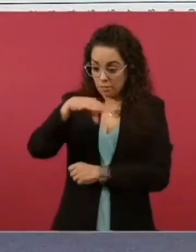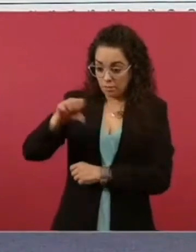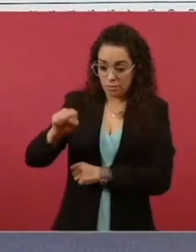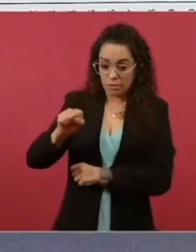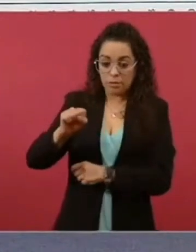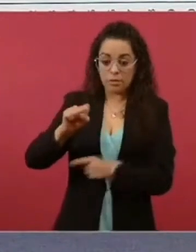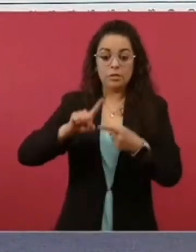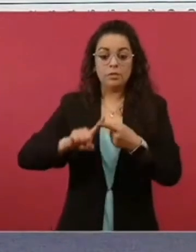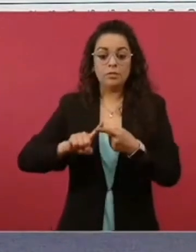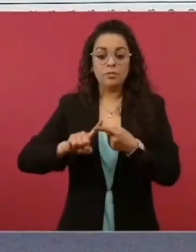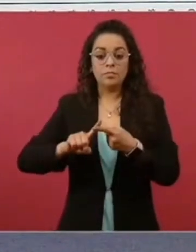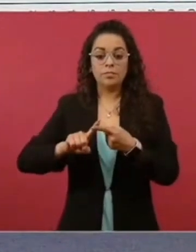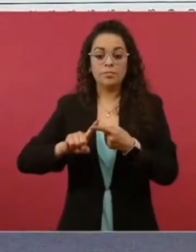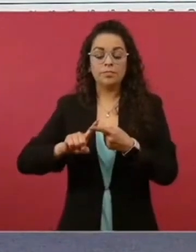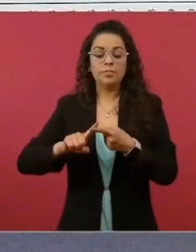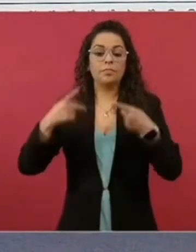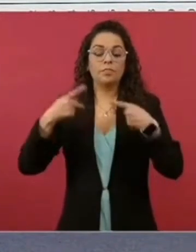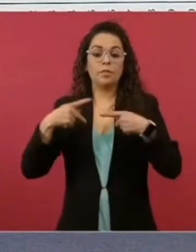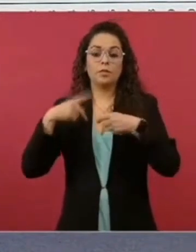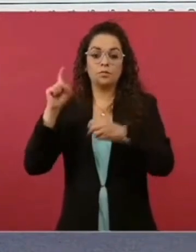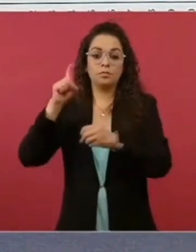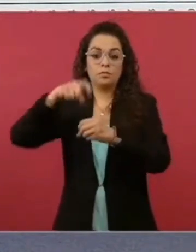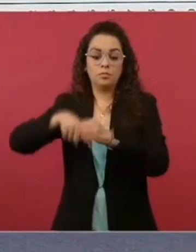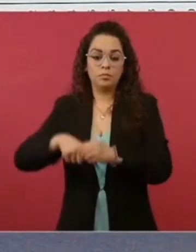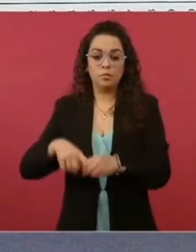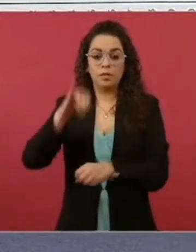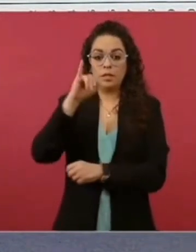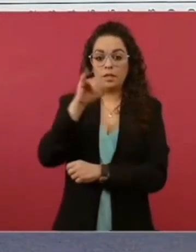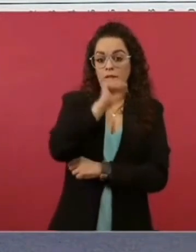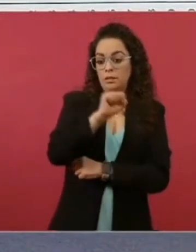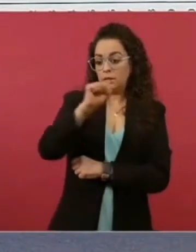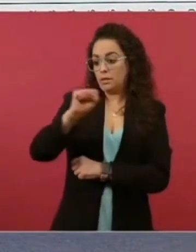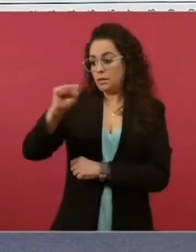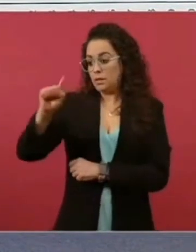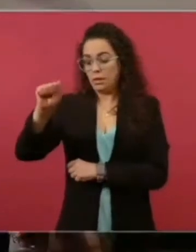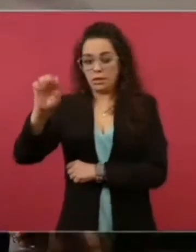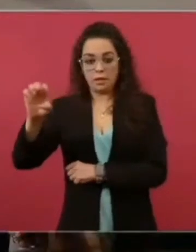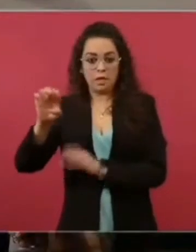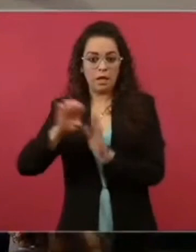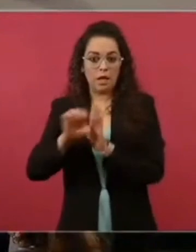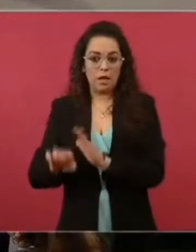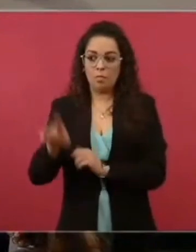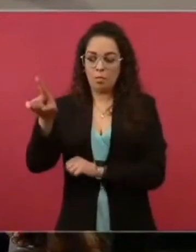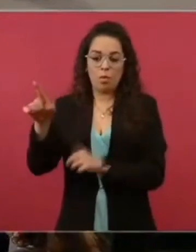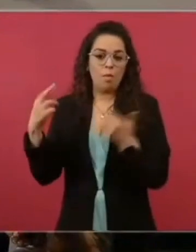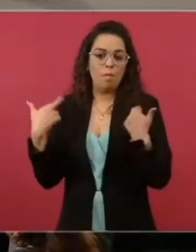inscrito o derechohabiente del ISSSTE, un maestro